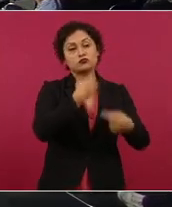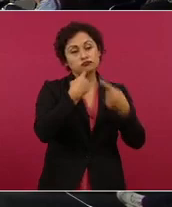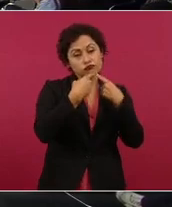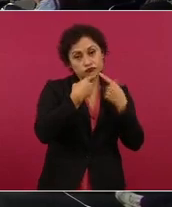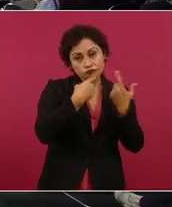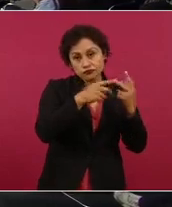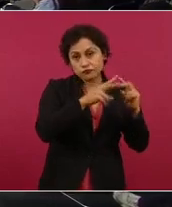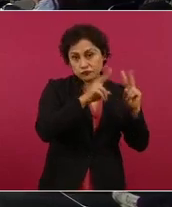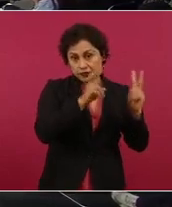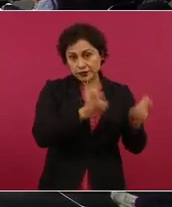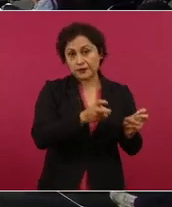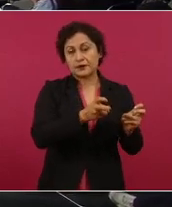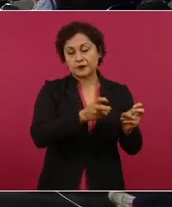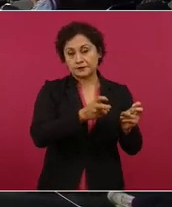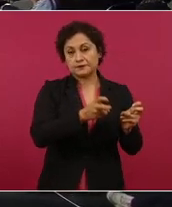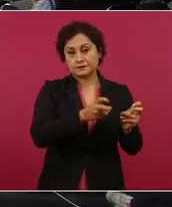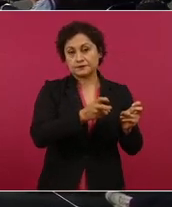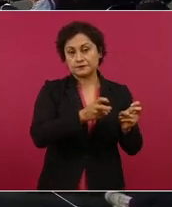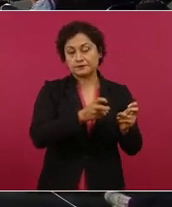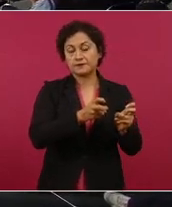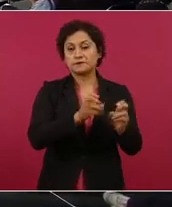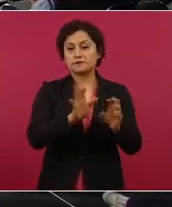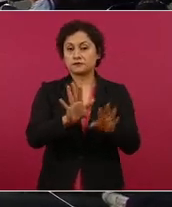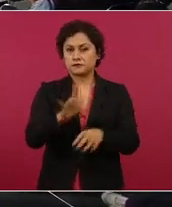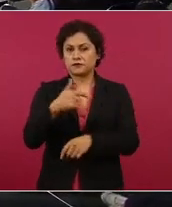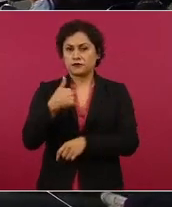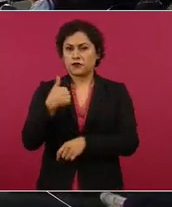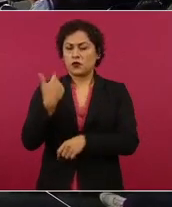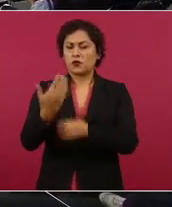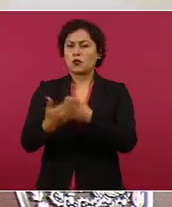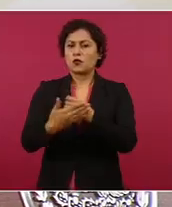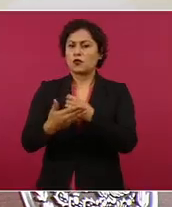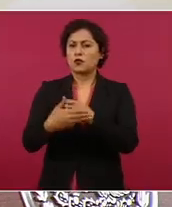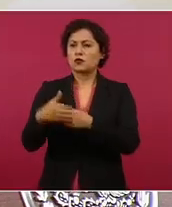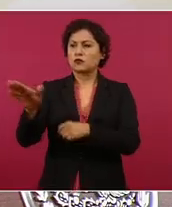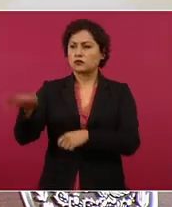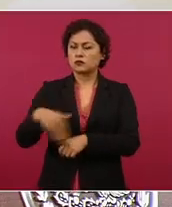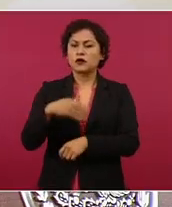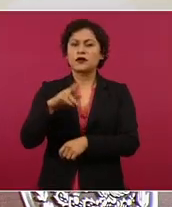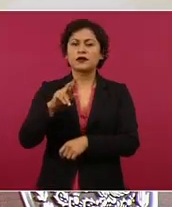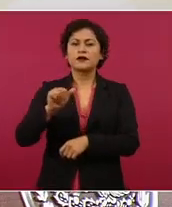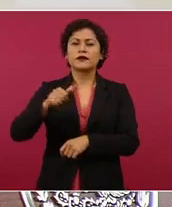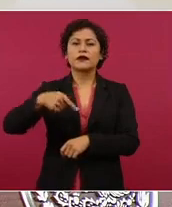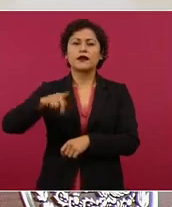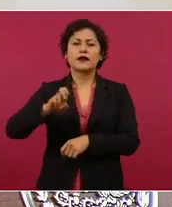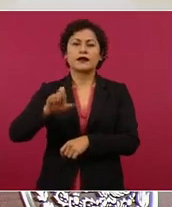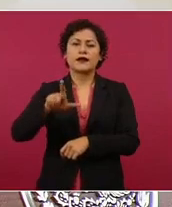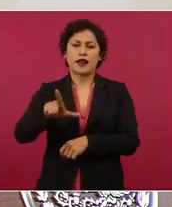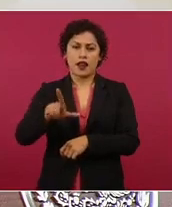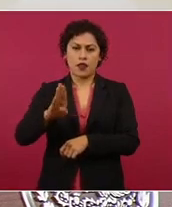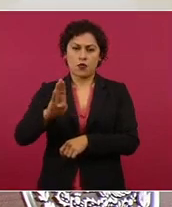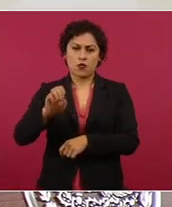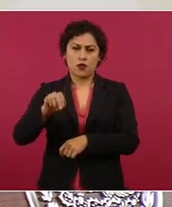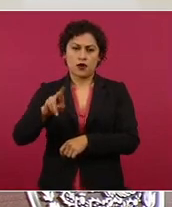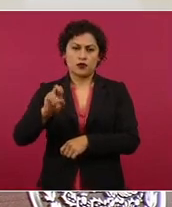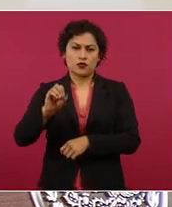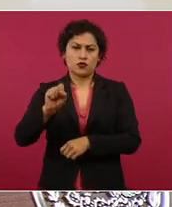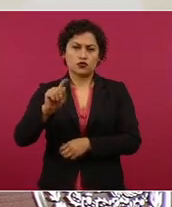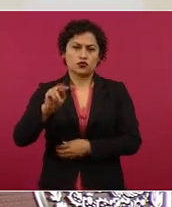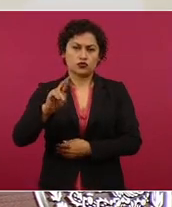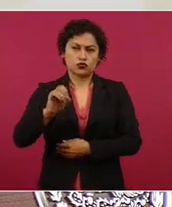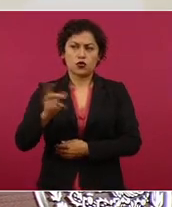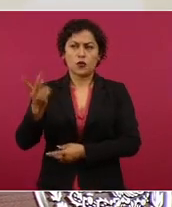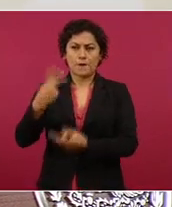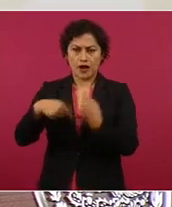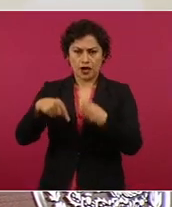temas. Le voy a pedir a Raquel Buenrostro que informe sobre